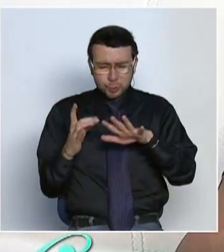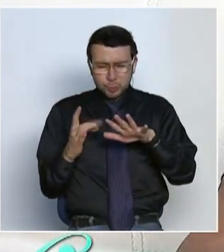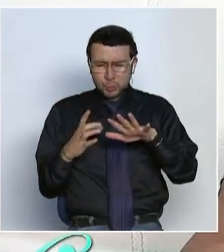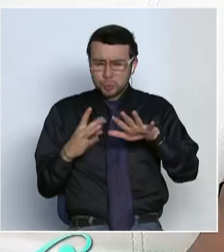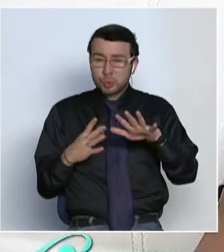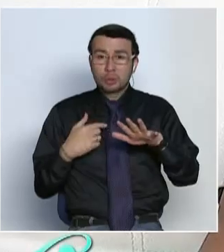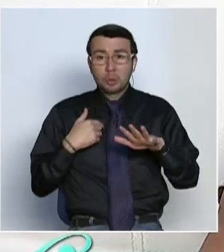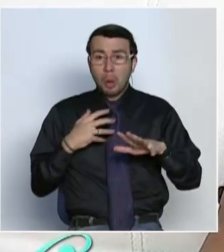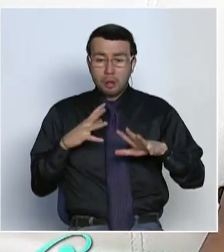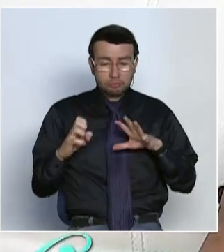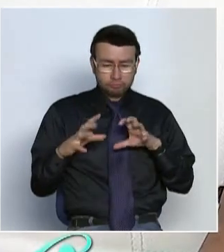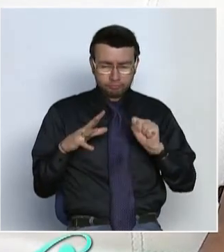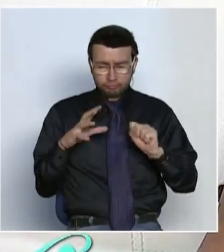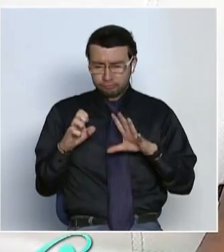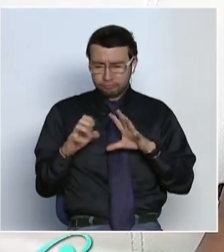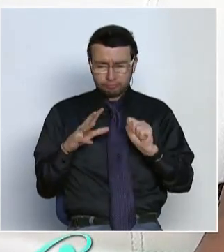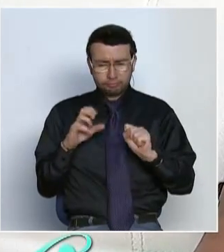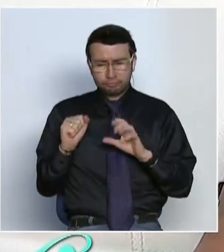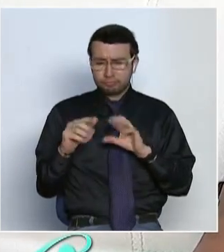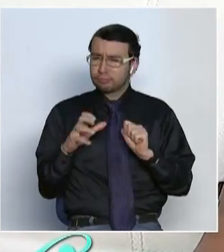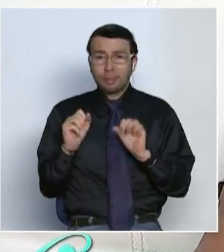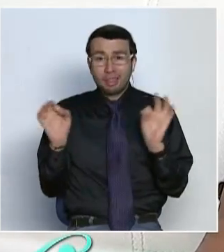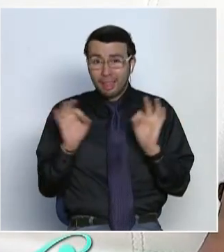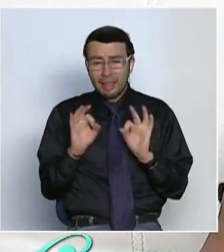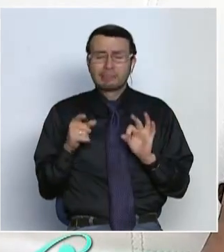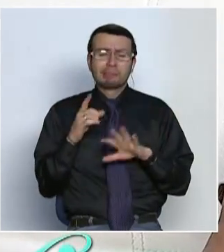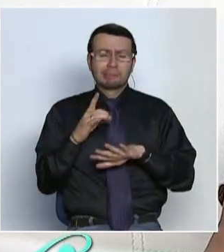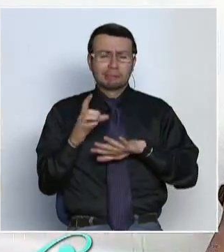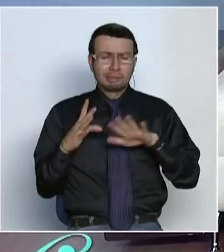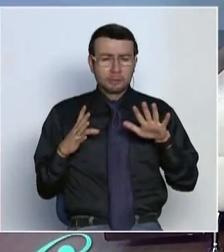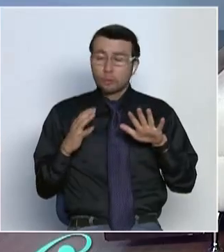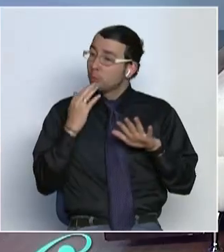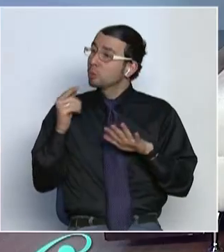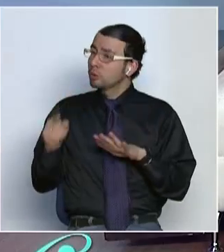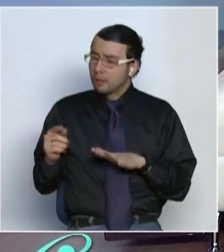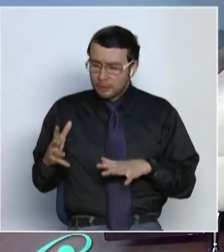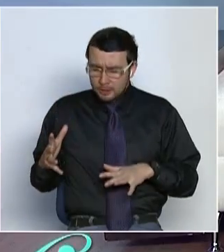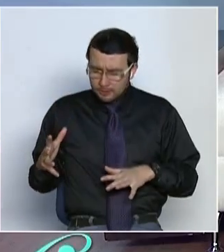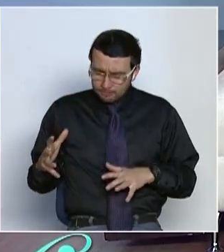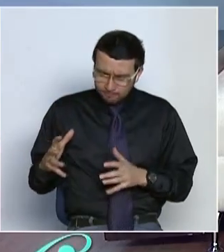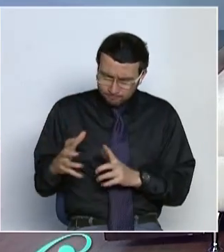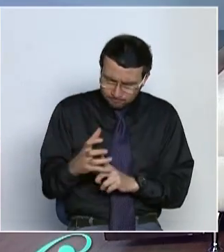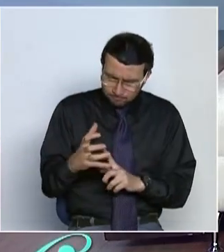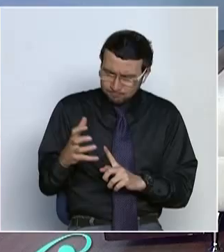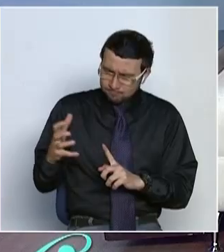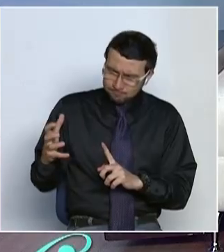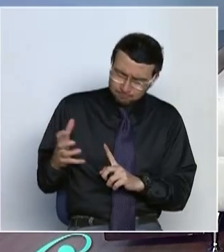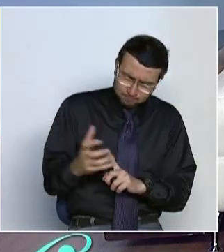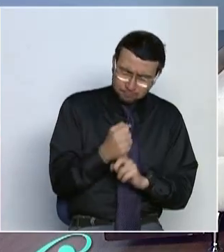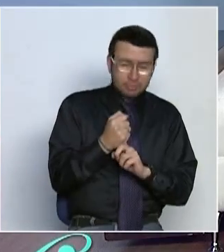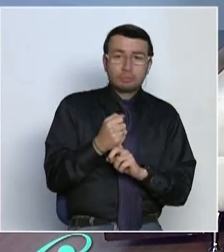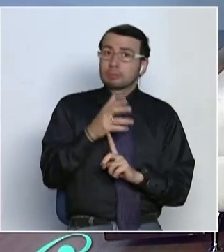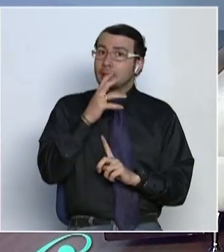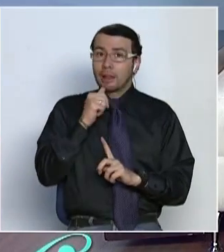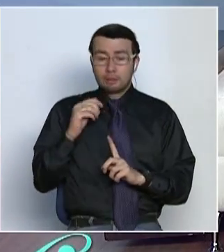cuando no hago ejercicio. Me decía Mauricio, su esposo, que usted iba a coger algo y no podía. Ah, no, es que se